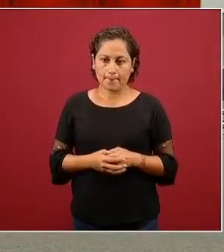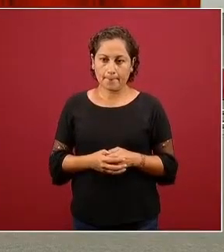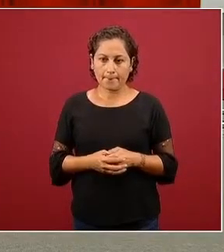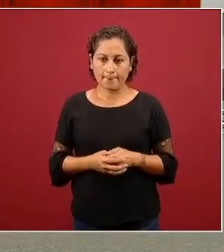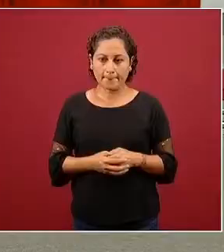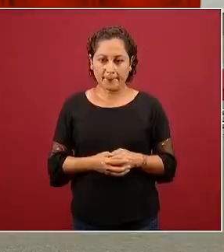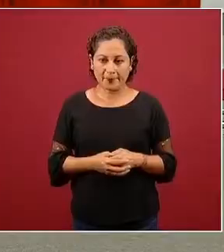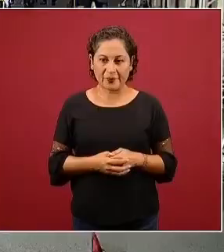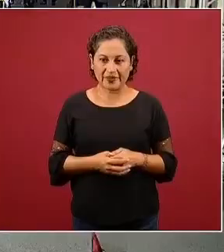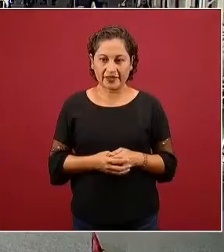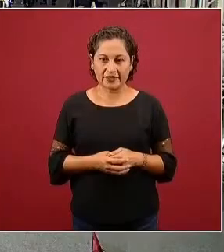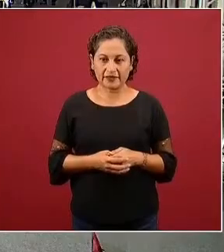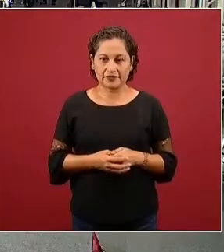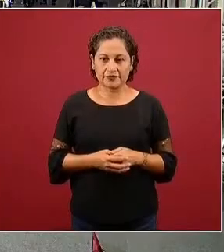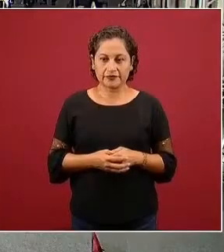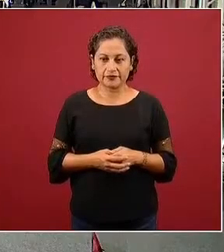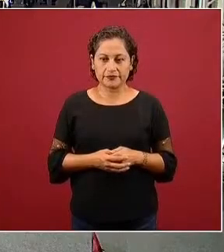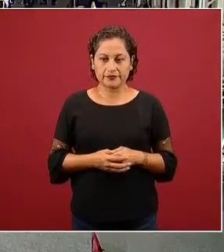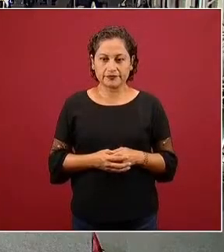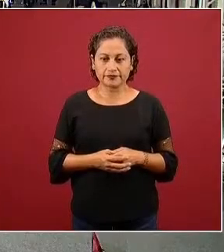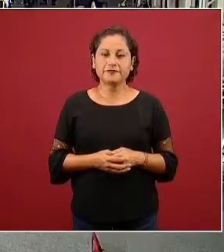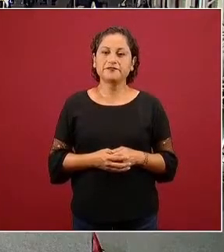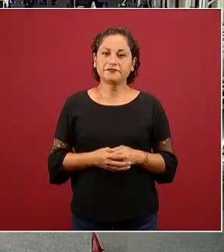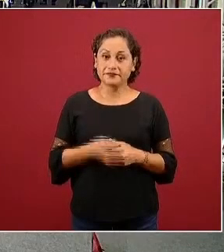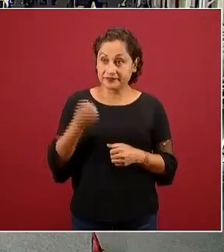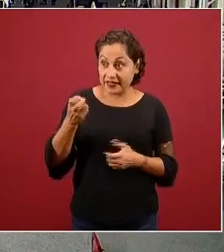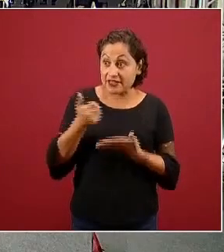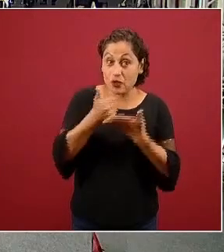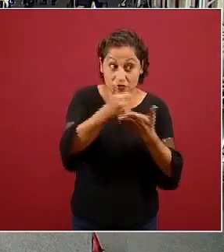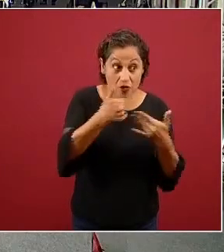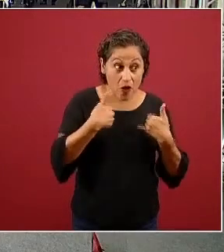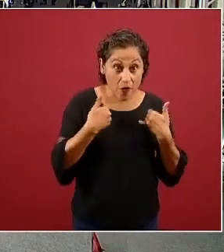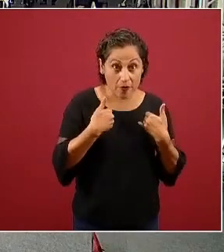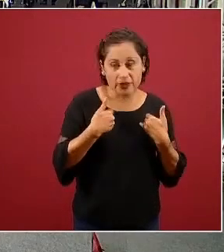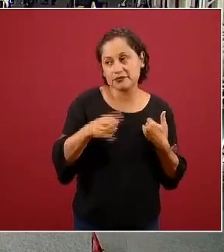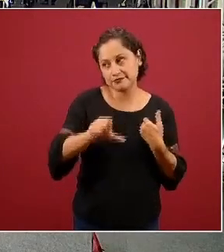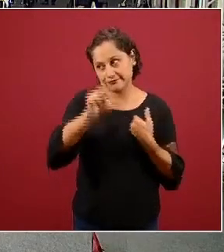Y nos servirán a los adolescentes y a todos.